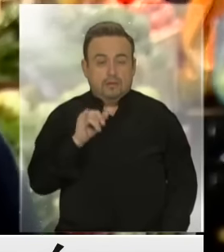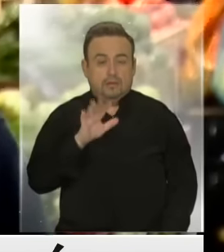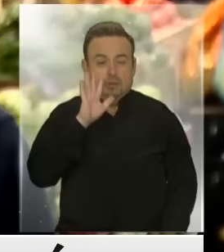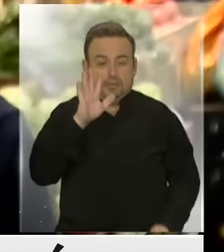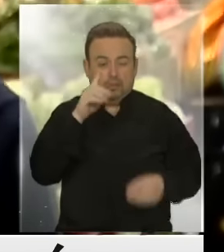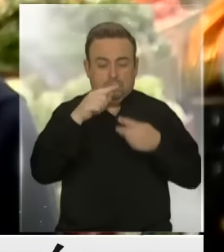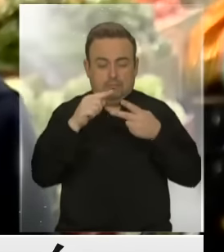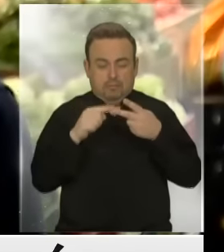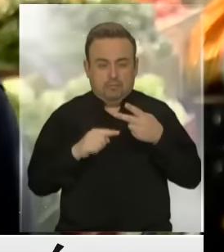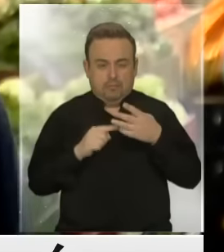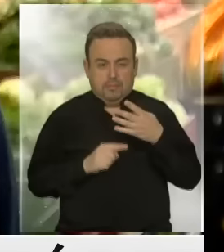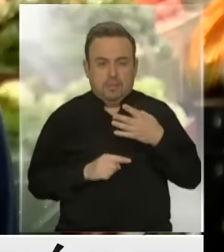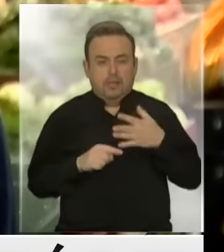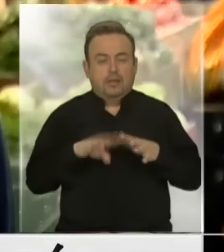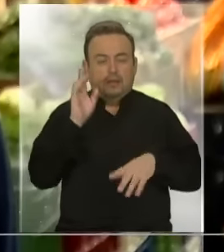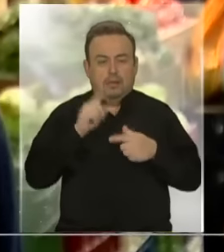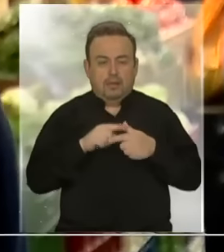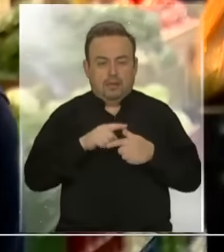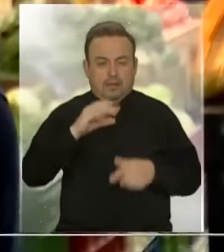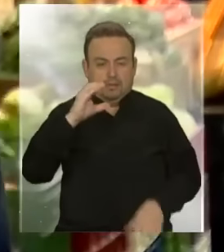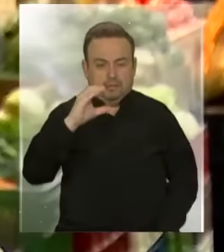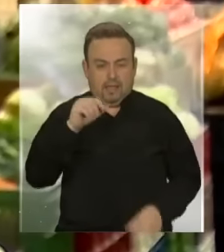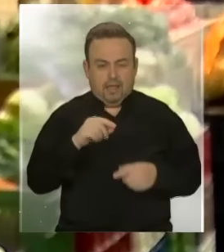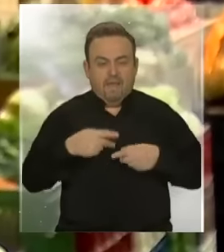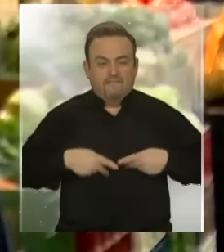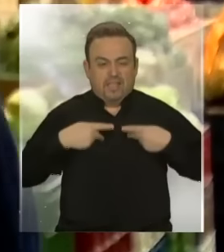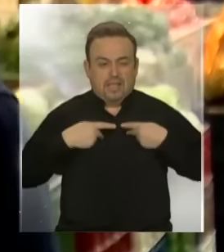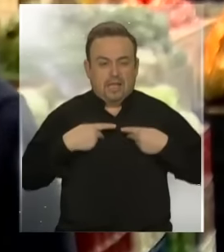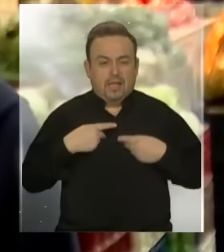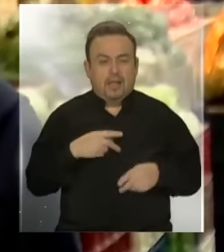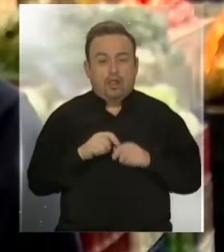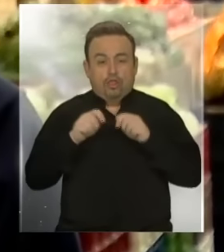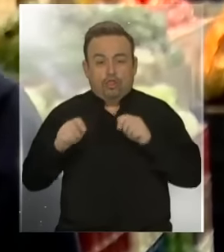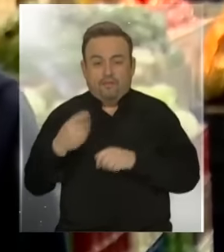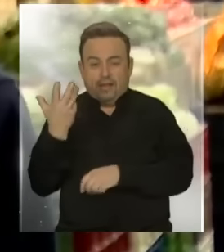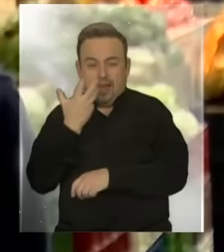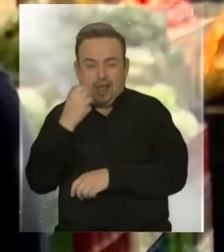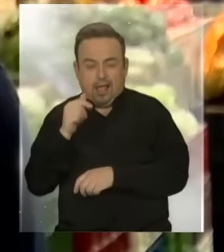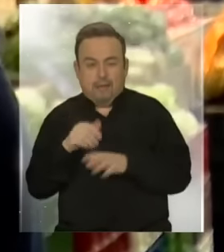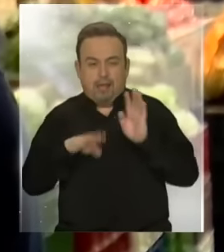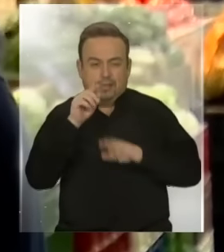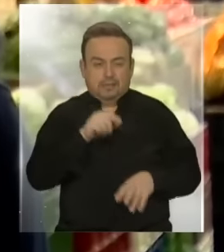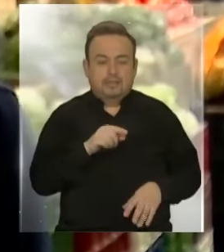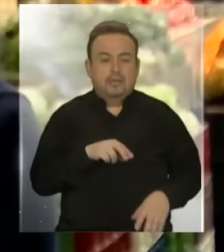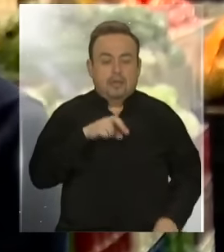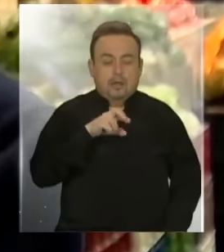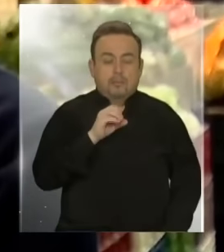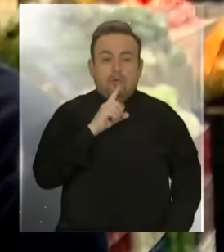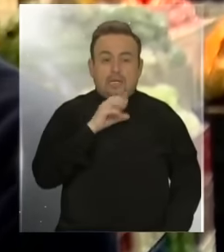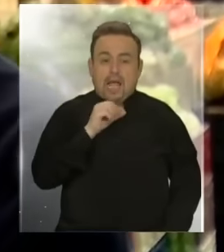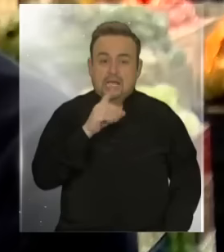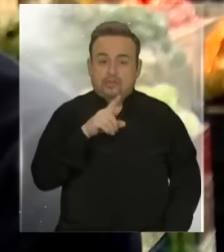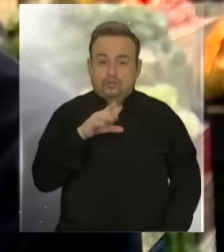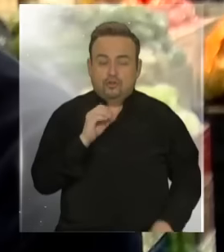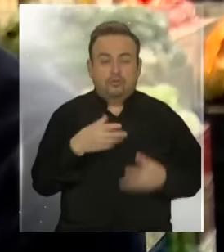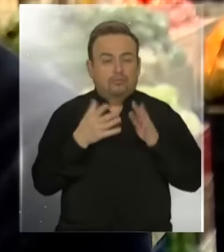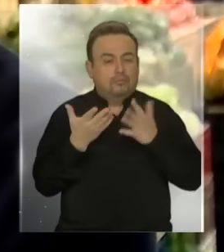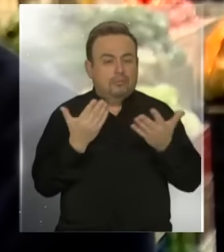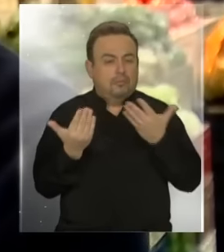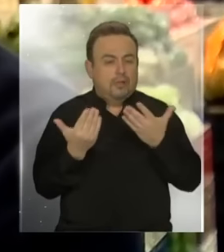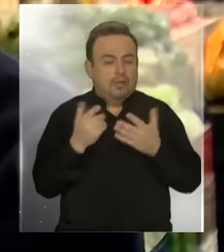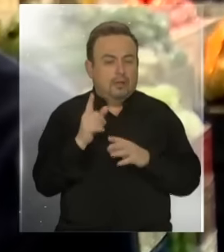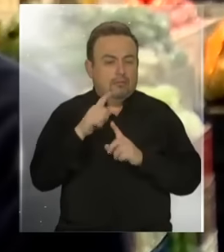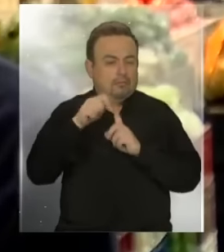5 grandes propiedades. La vitamina C, que es el doble de una naranja. Tiene el potasio, que es lo mismo que equivale a